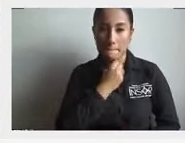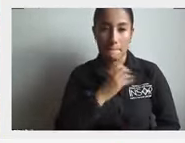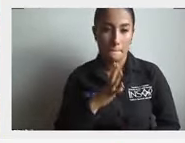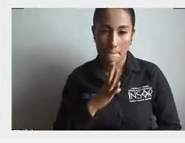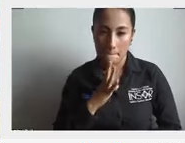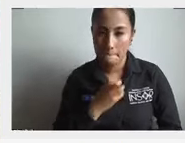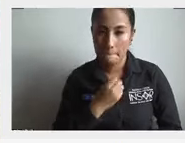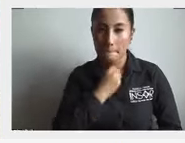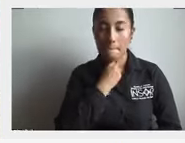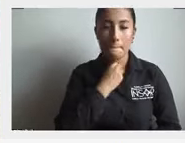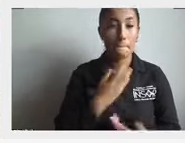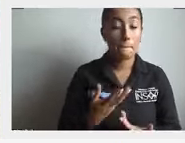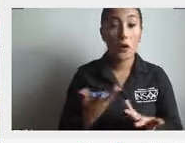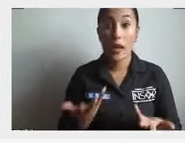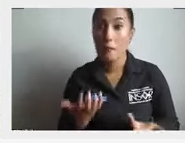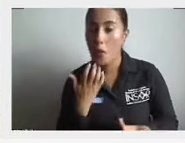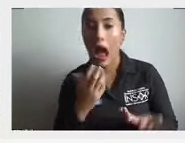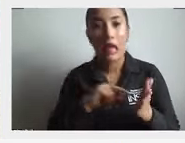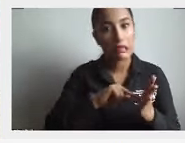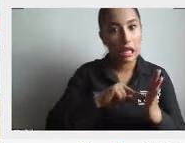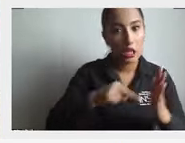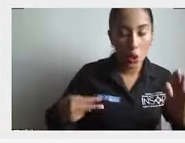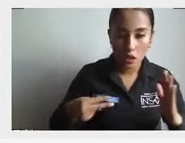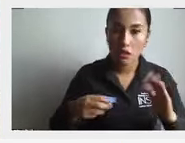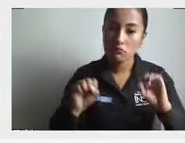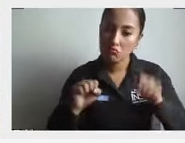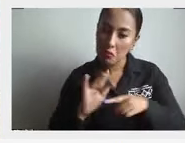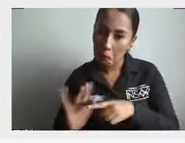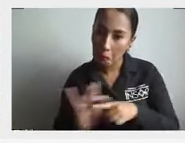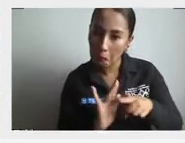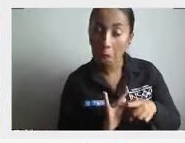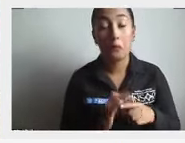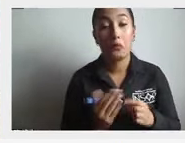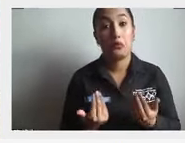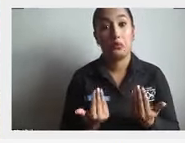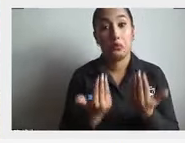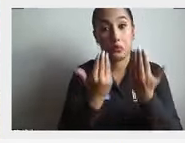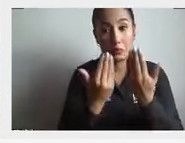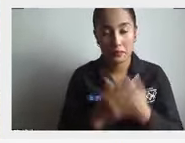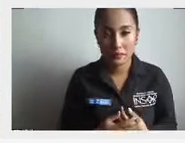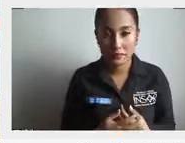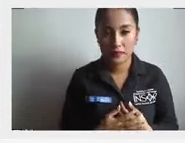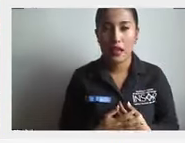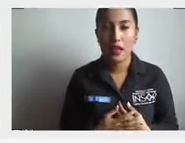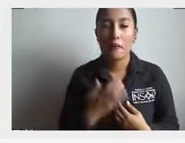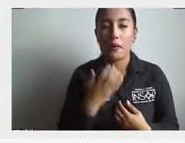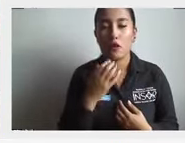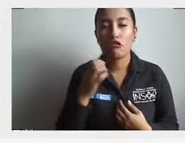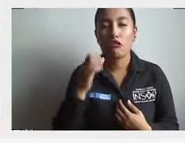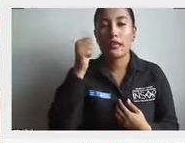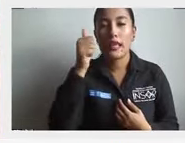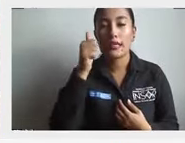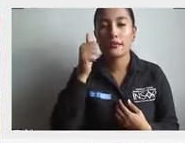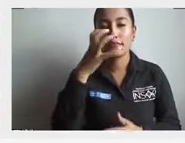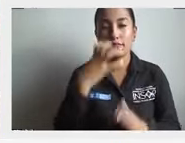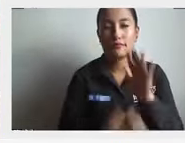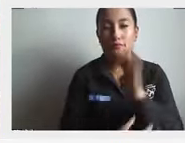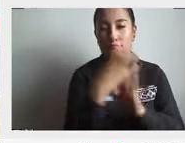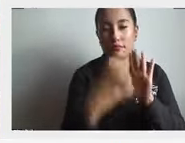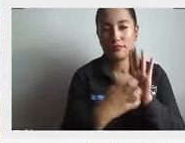las herramientas tecnológicas son muy importantes para ello. Pero no se trata de poner 10 pictogramas, 100 pictogramas,